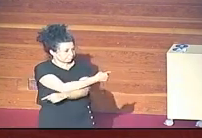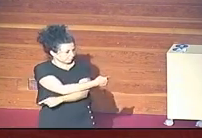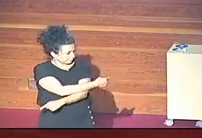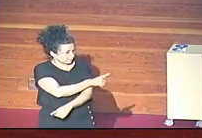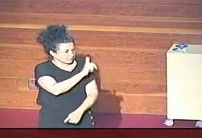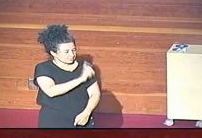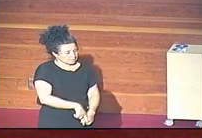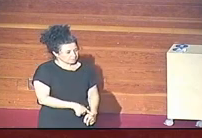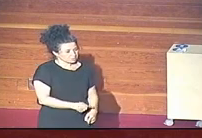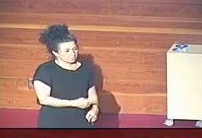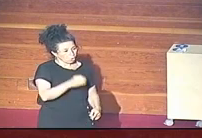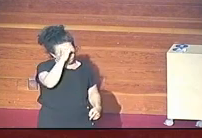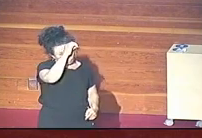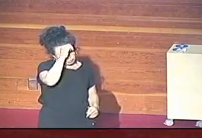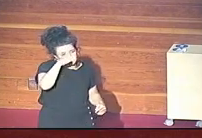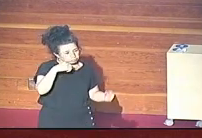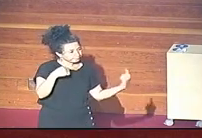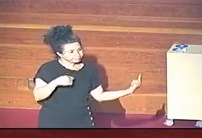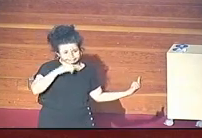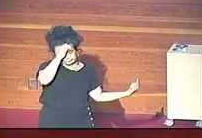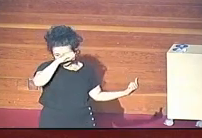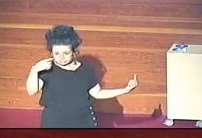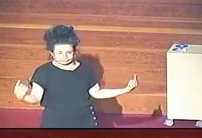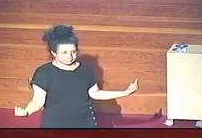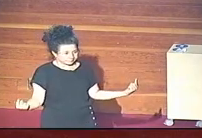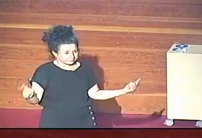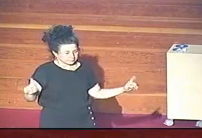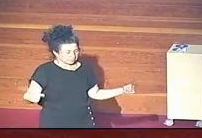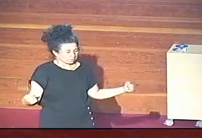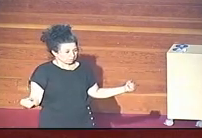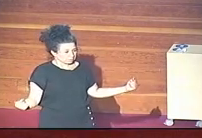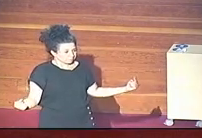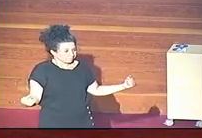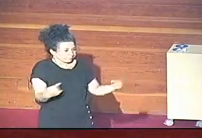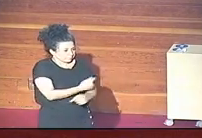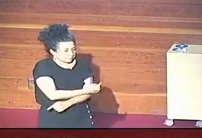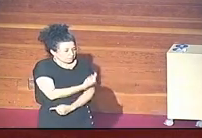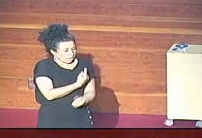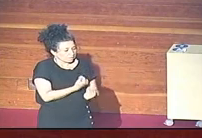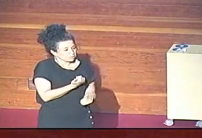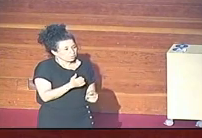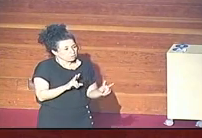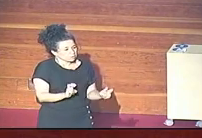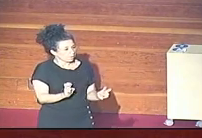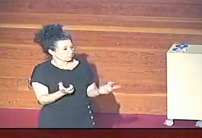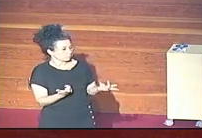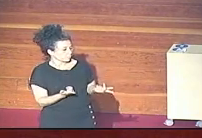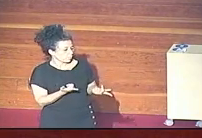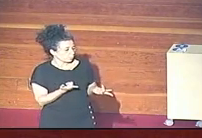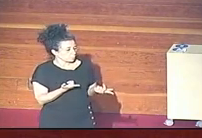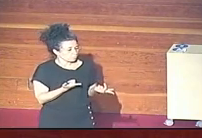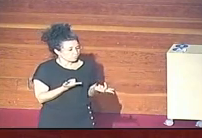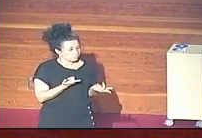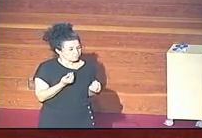una posición no se va a alterar y además bueno pues es muy beligerante con esos temas y supongo que